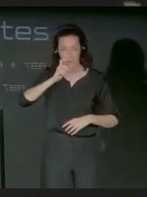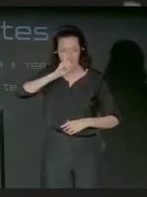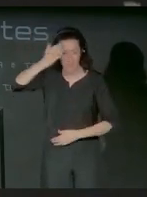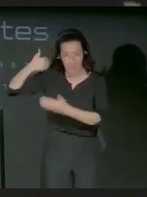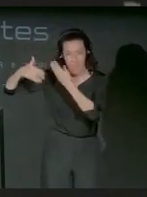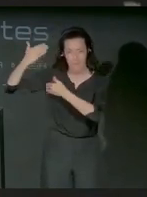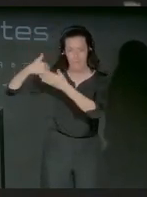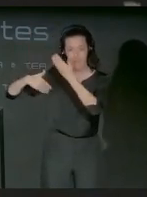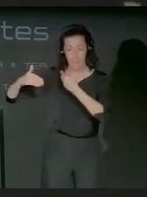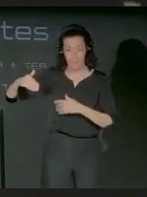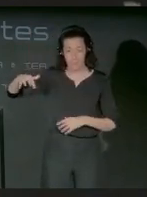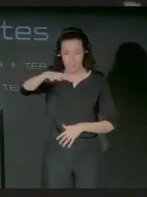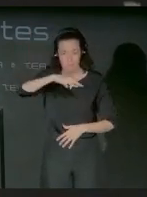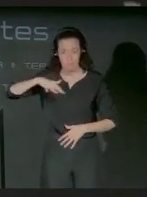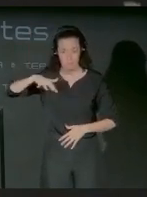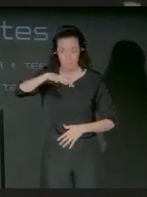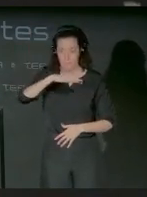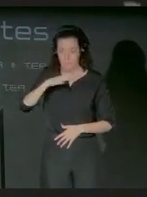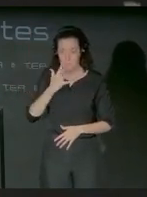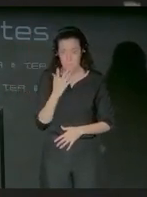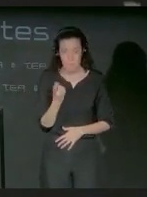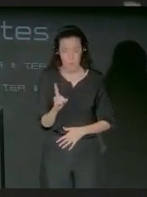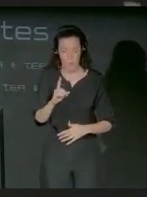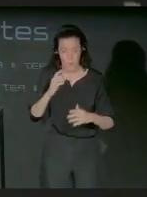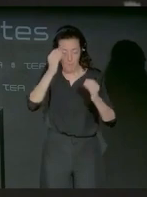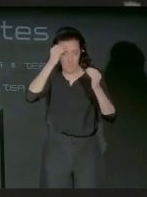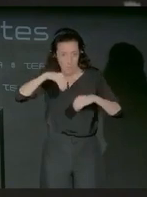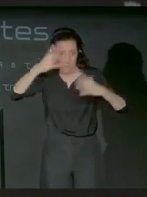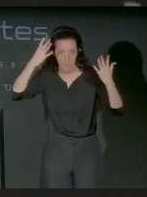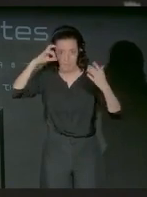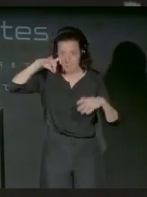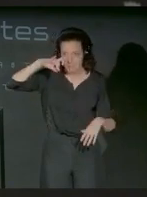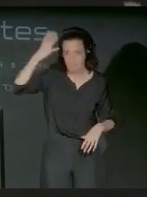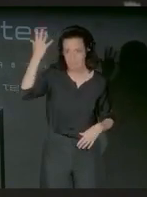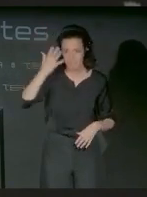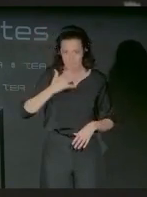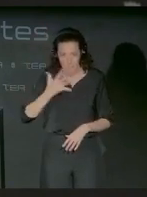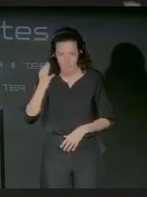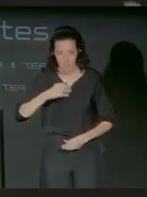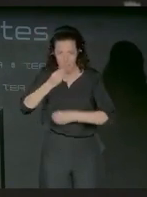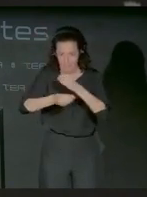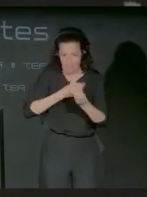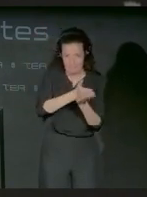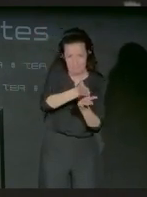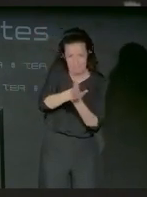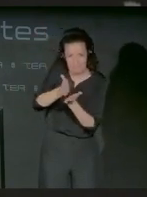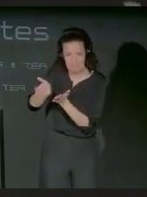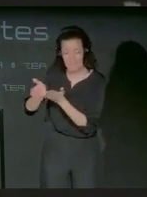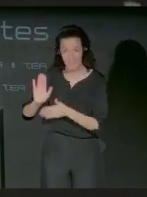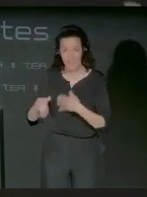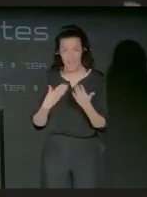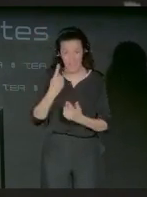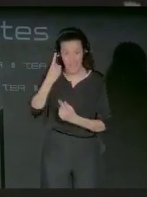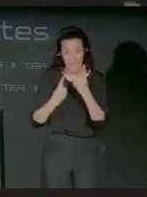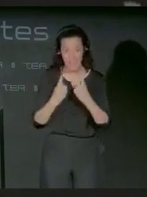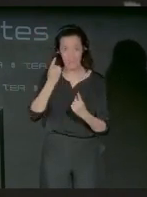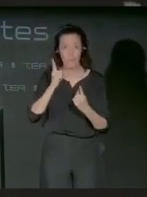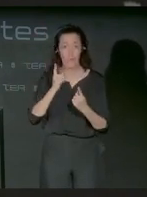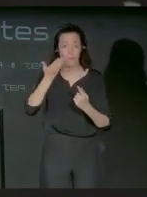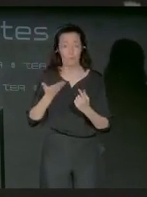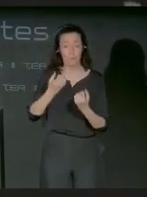descubren entornos totalmente ficticios mundos virtuales con posibilidades infinitas a veces incluso con lógicas que superan lo narrativo